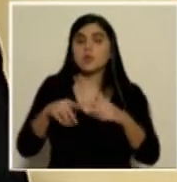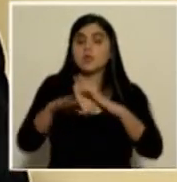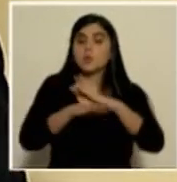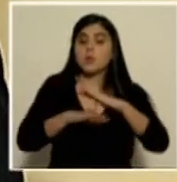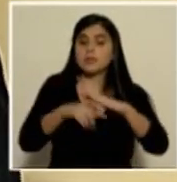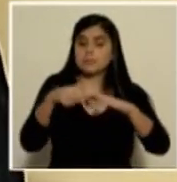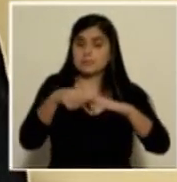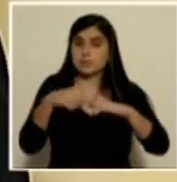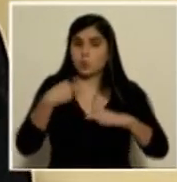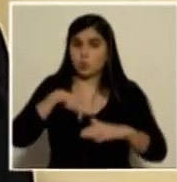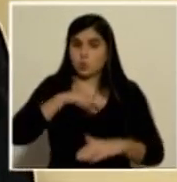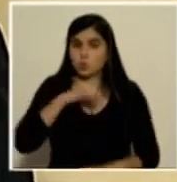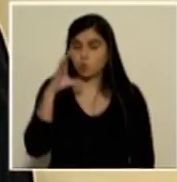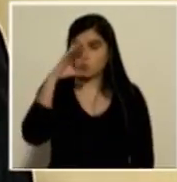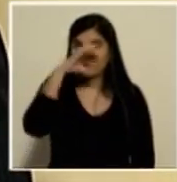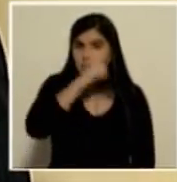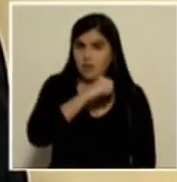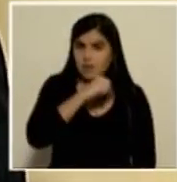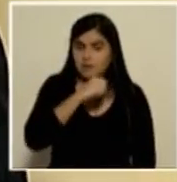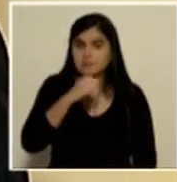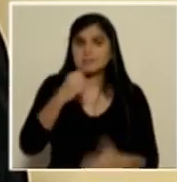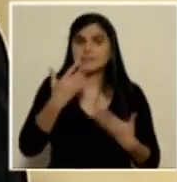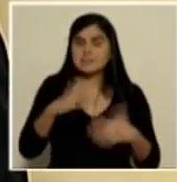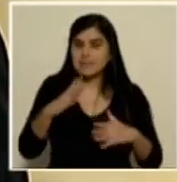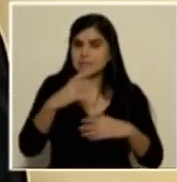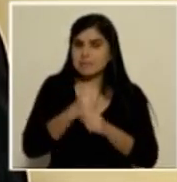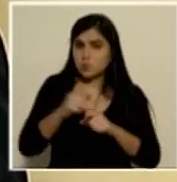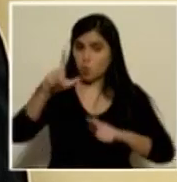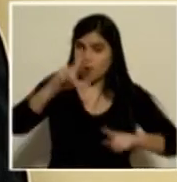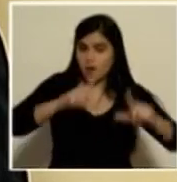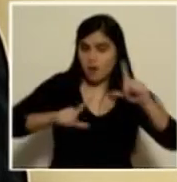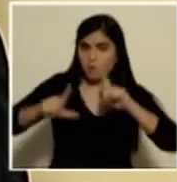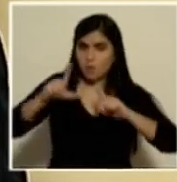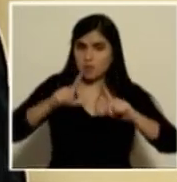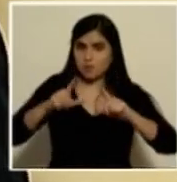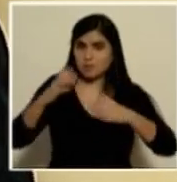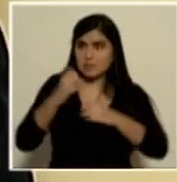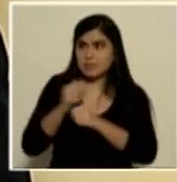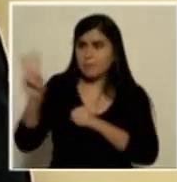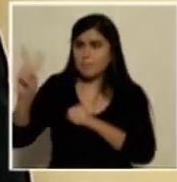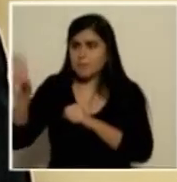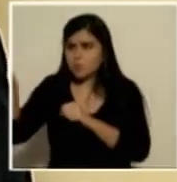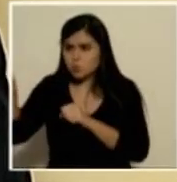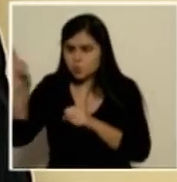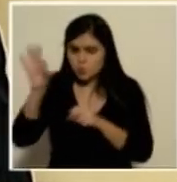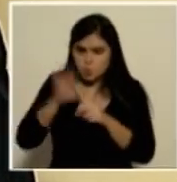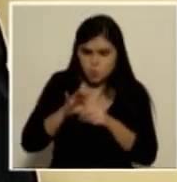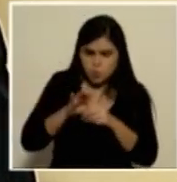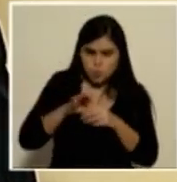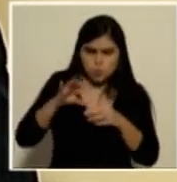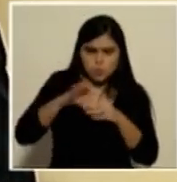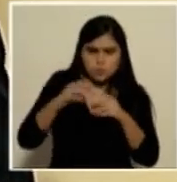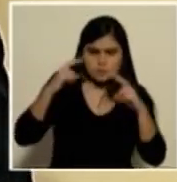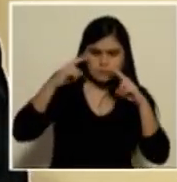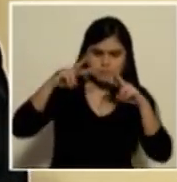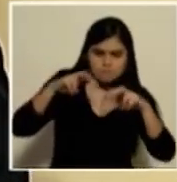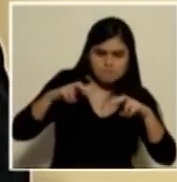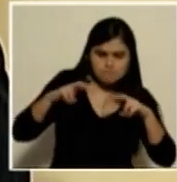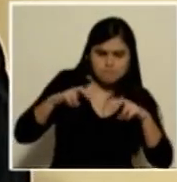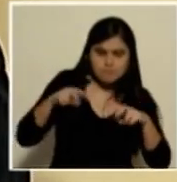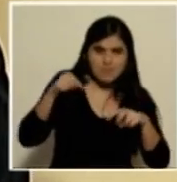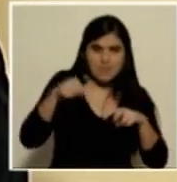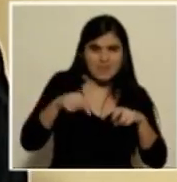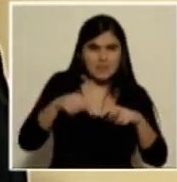hecho en laboratorio, con estudios muy claros, ¿verdad?, de que se hace cultivo del virus y cargas virales y todo eso, son